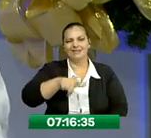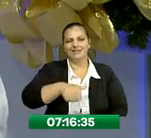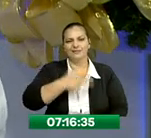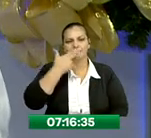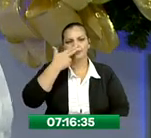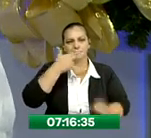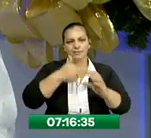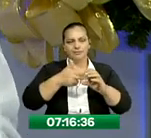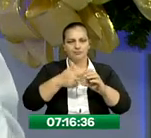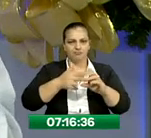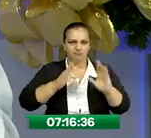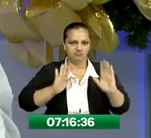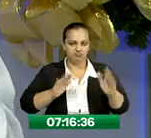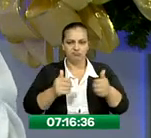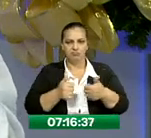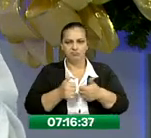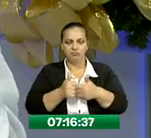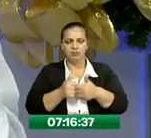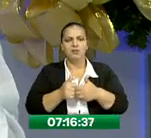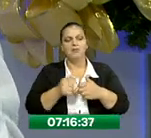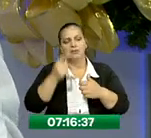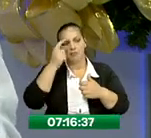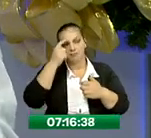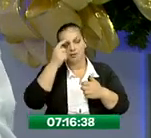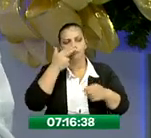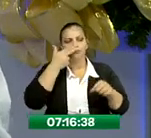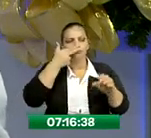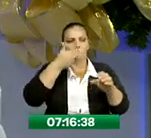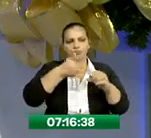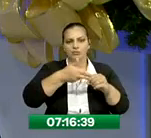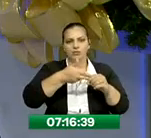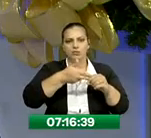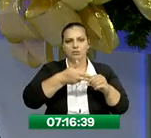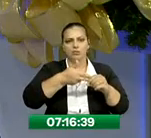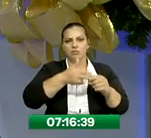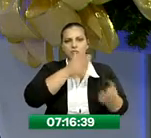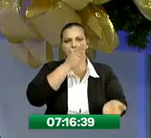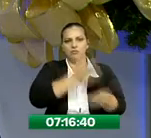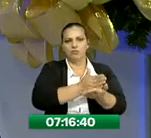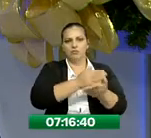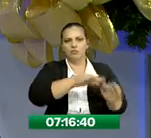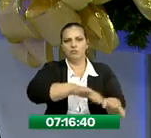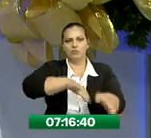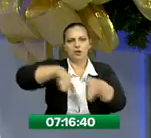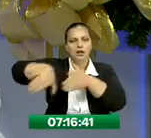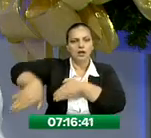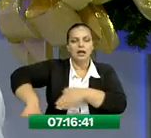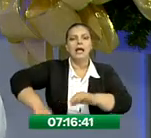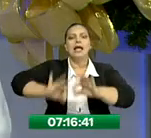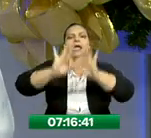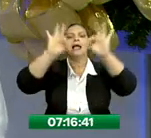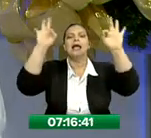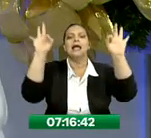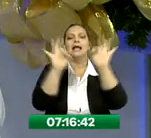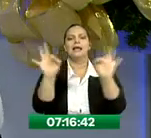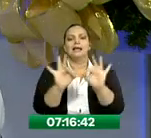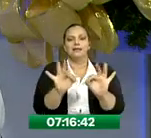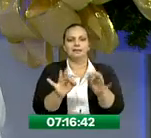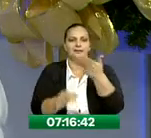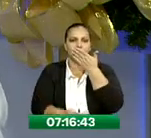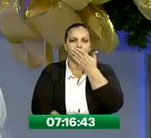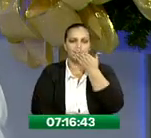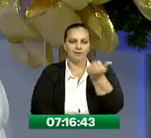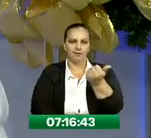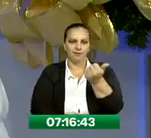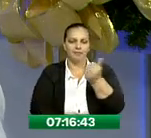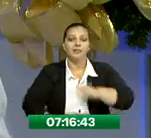estamos proponiendo es migrar del combustible fósil hacia energía hidroeléctrica y estamos trabajando en ello.